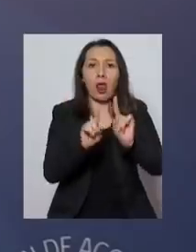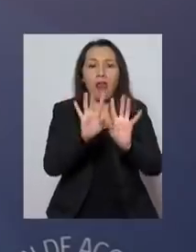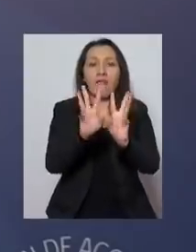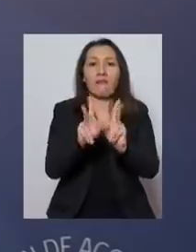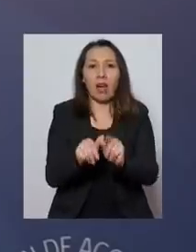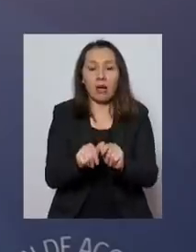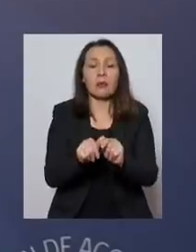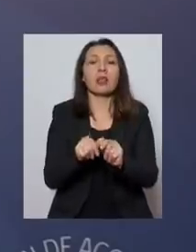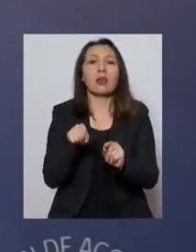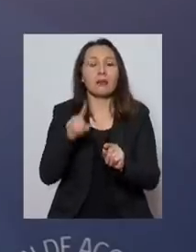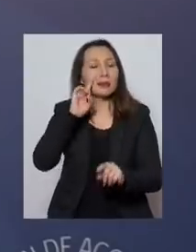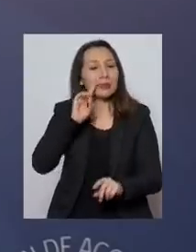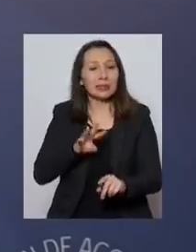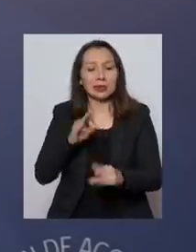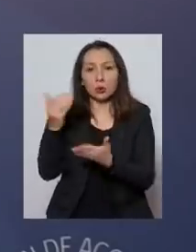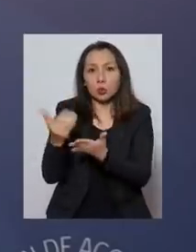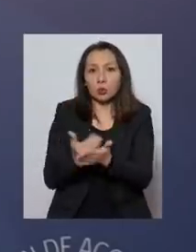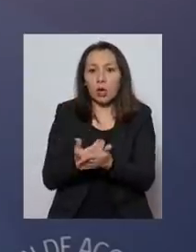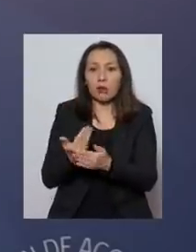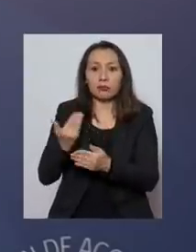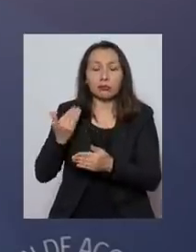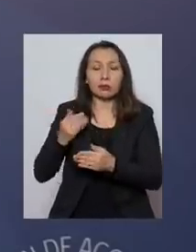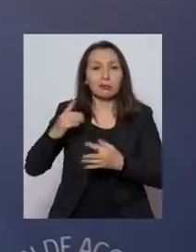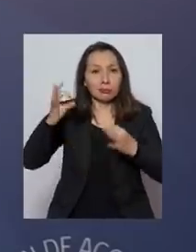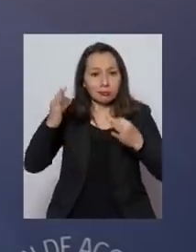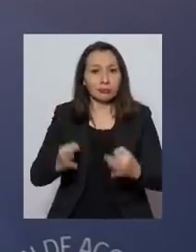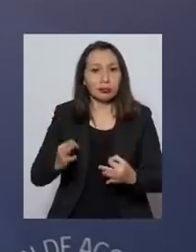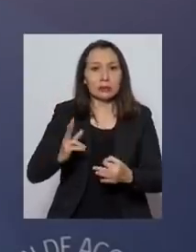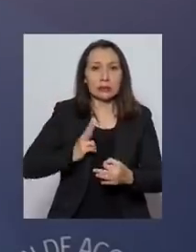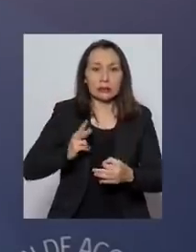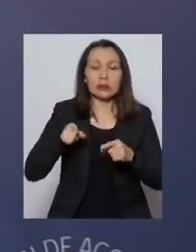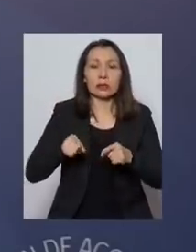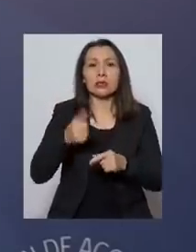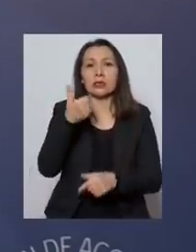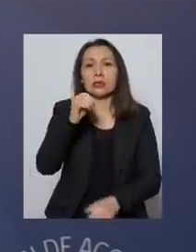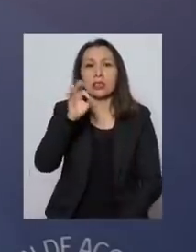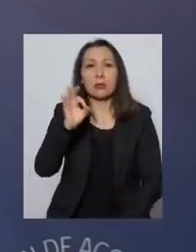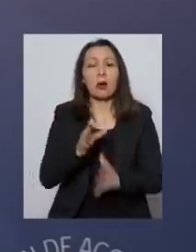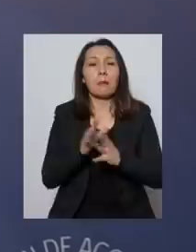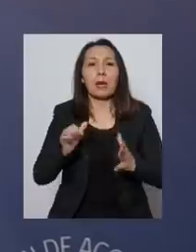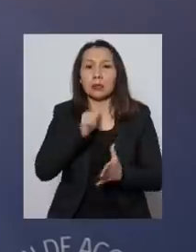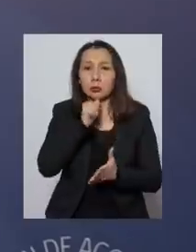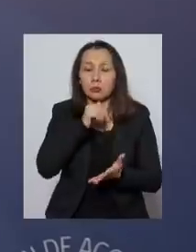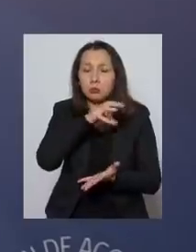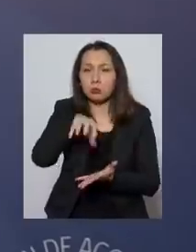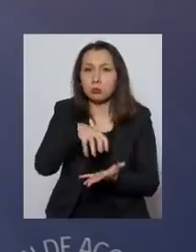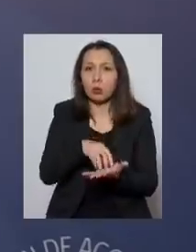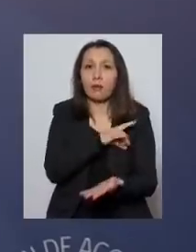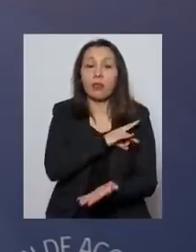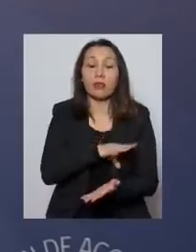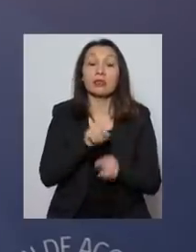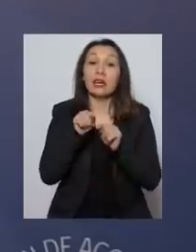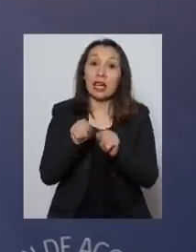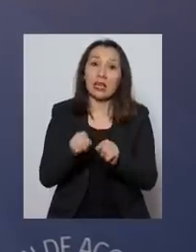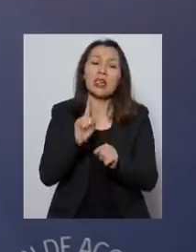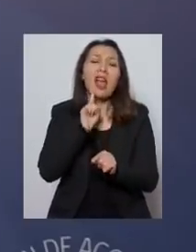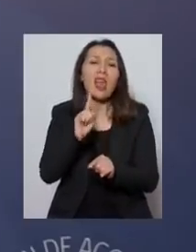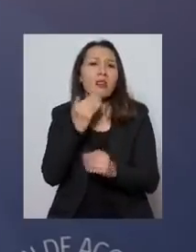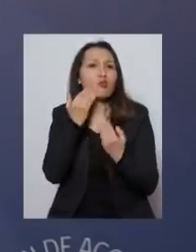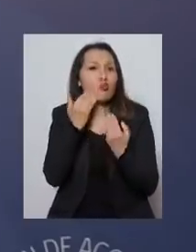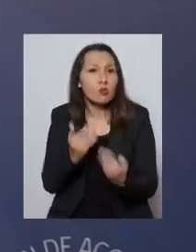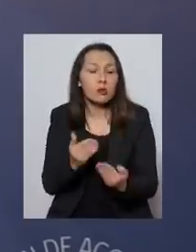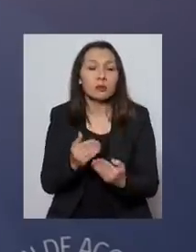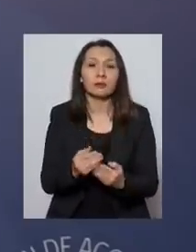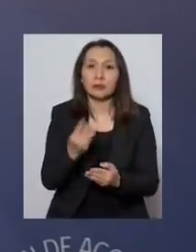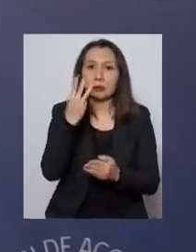familias que se han quedado sin ingresos formales y pertenecen al 60% más vulnerable de Chile. Entonces, ¿para quién es este beneficio?